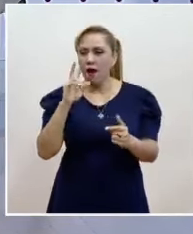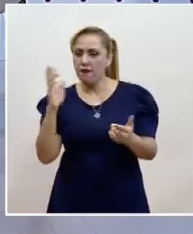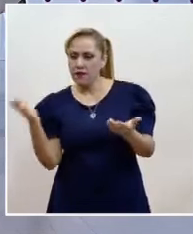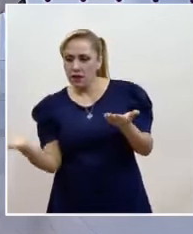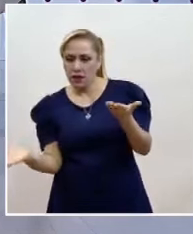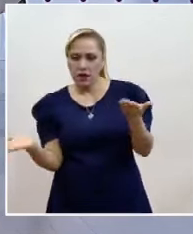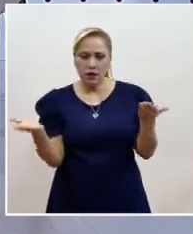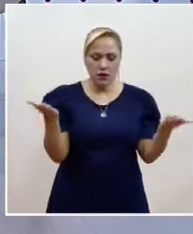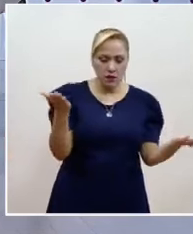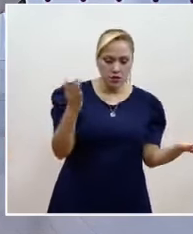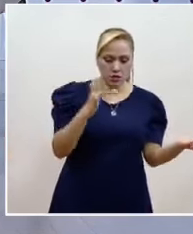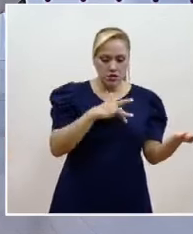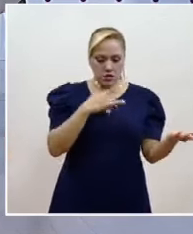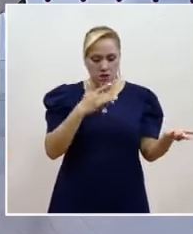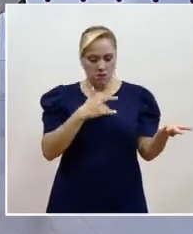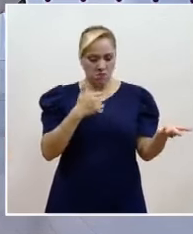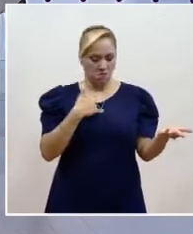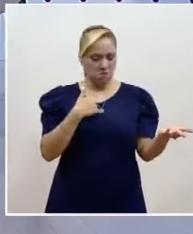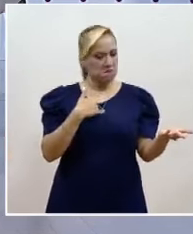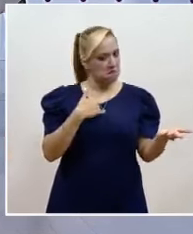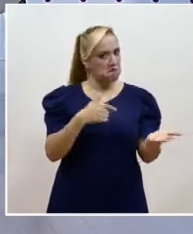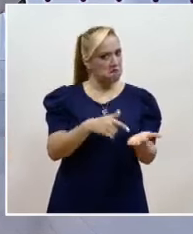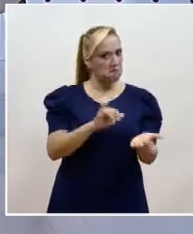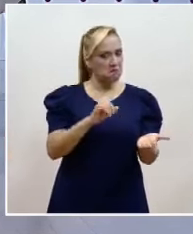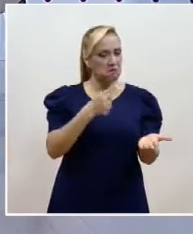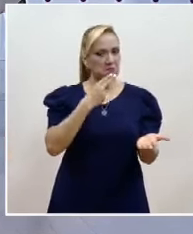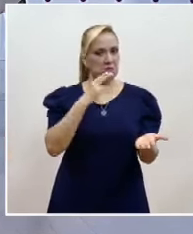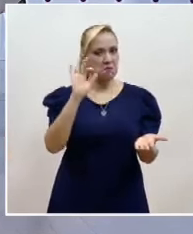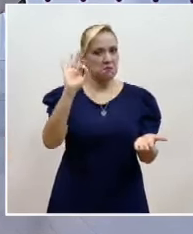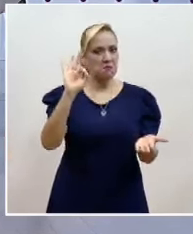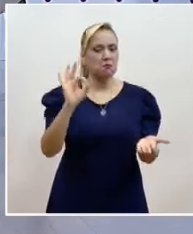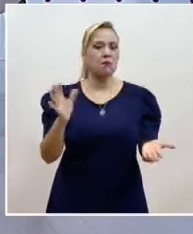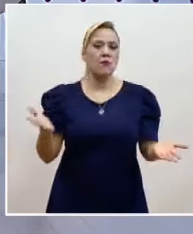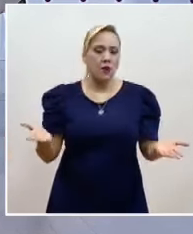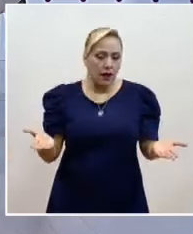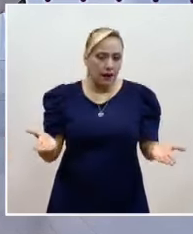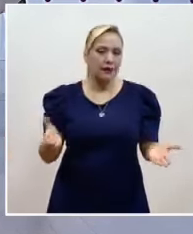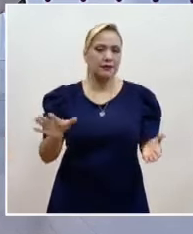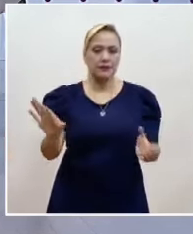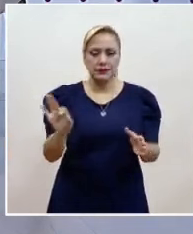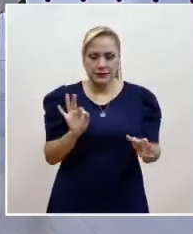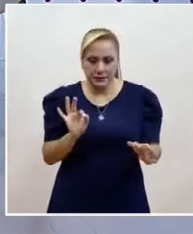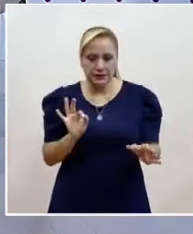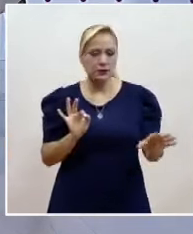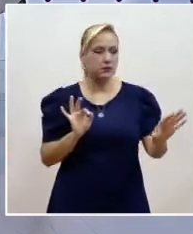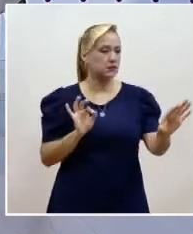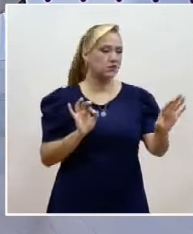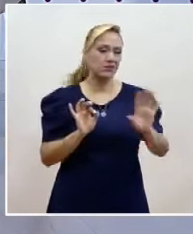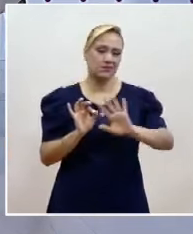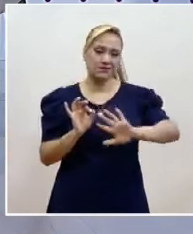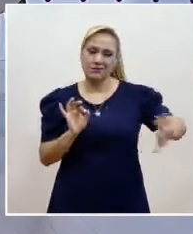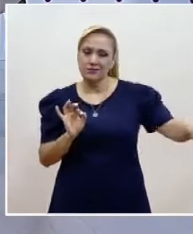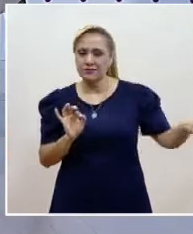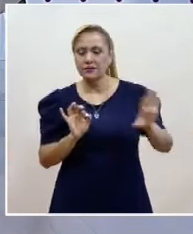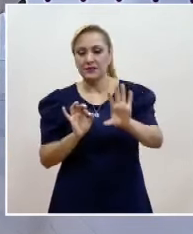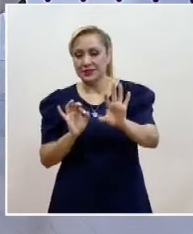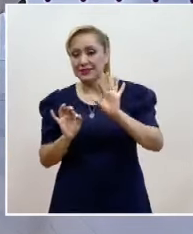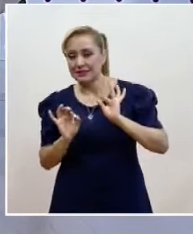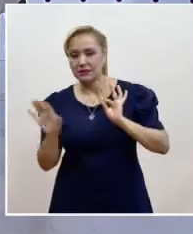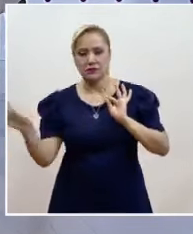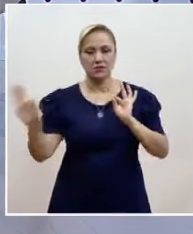de quienes utilizan estas reformas, estos recursos, y haciendo una selección. No pretendo en ese sentido que